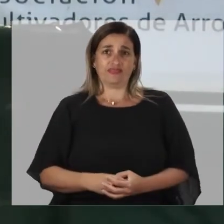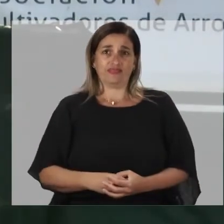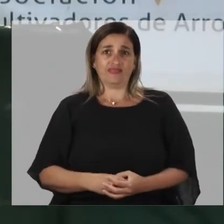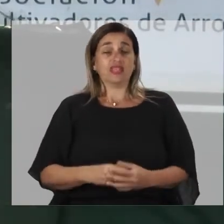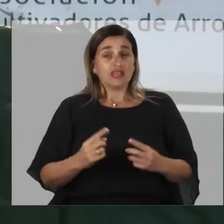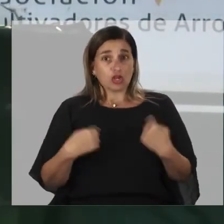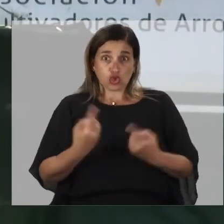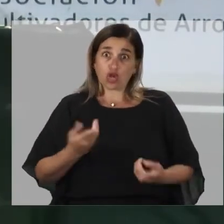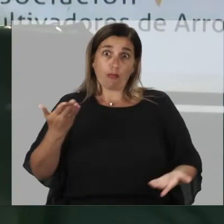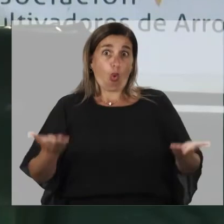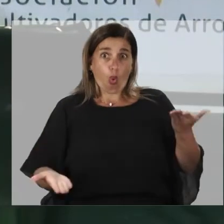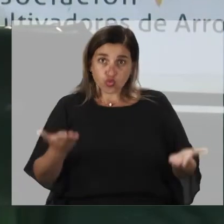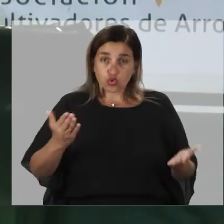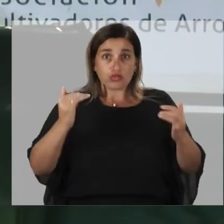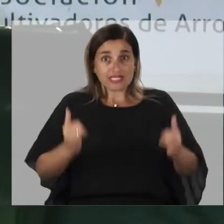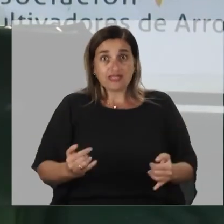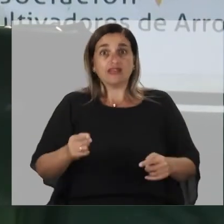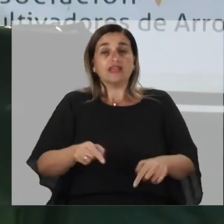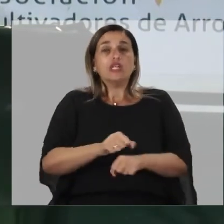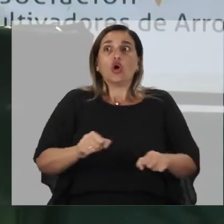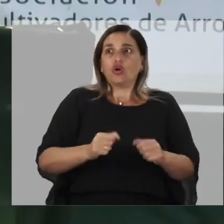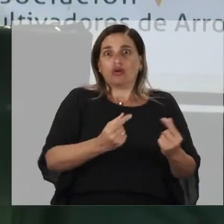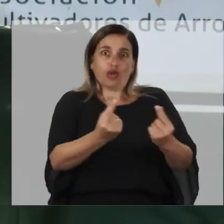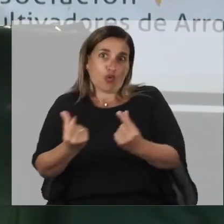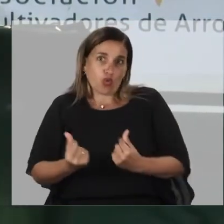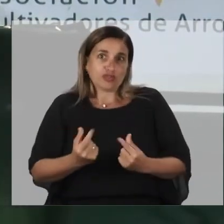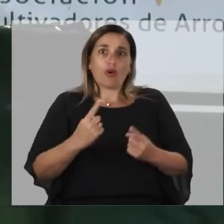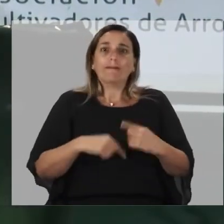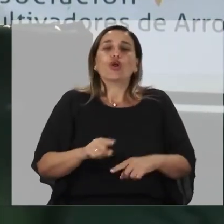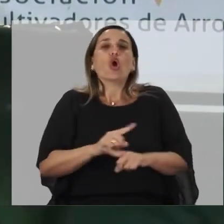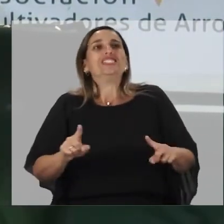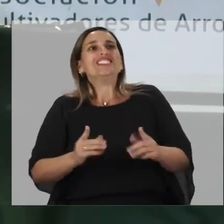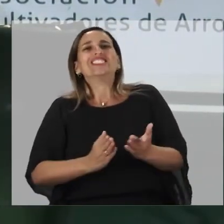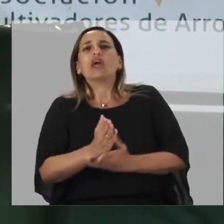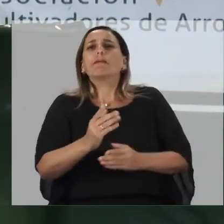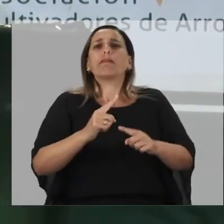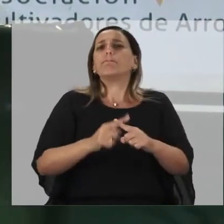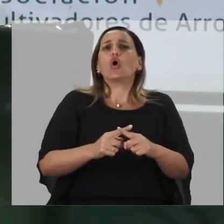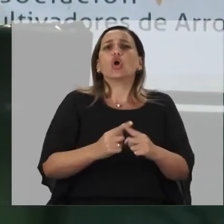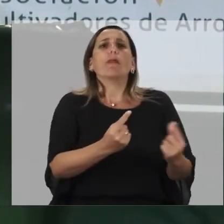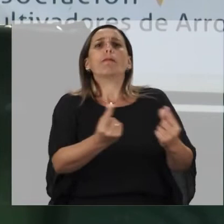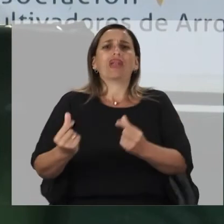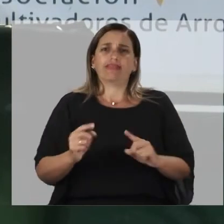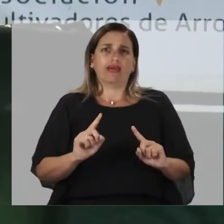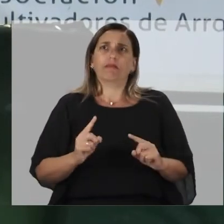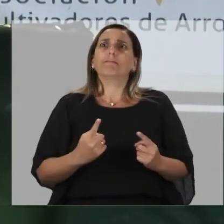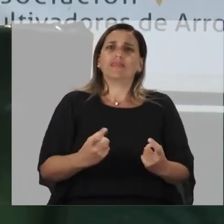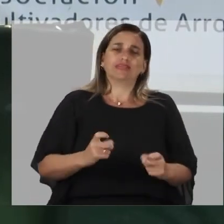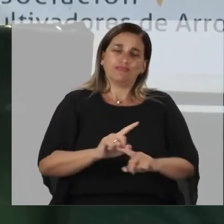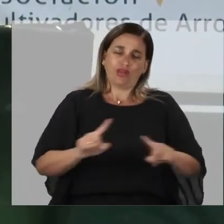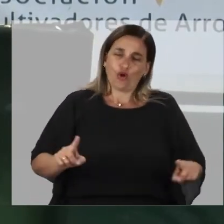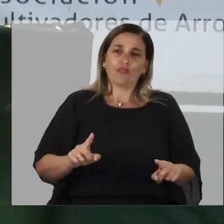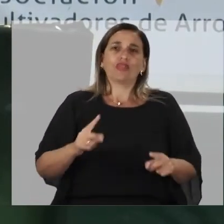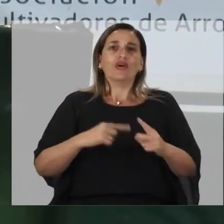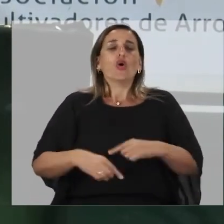justo. Y nosotros tratamos de ser justos en la medida de lo posible y los recursos, pero no siempre se trata